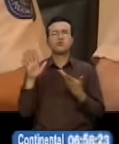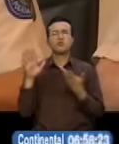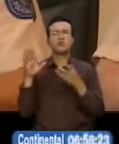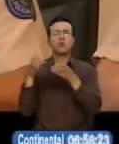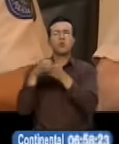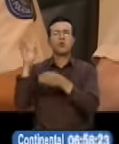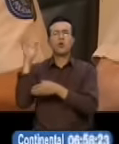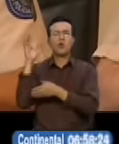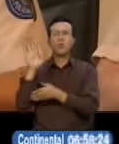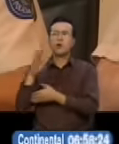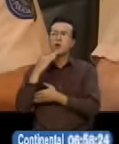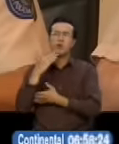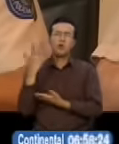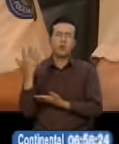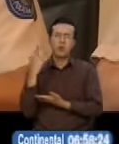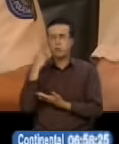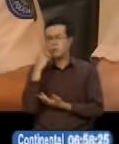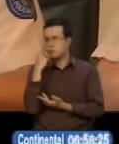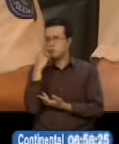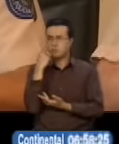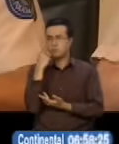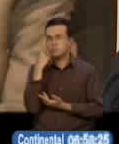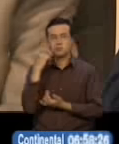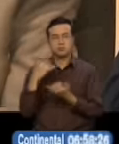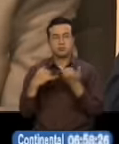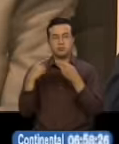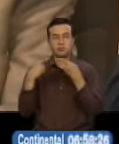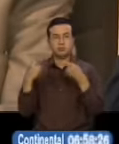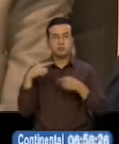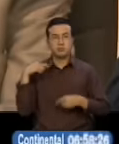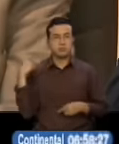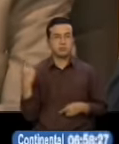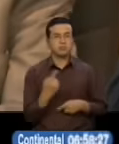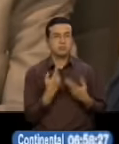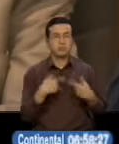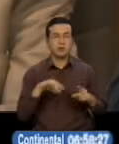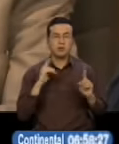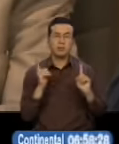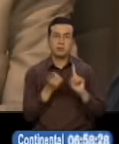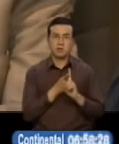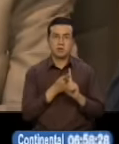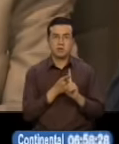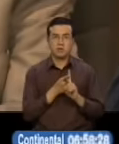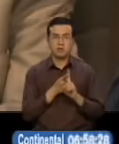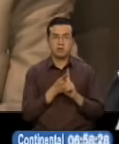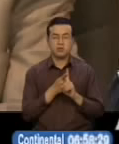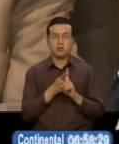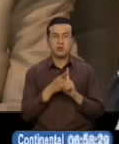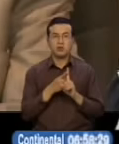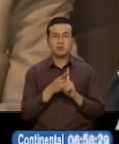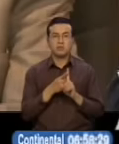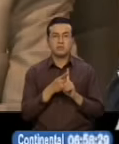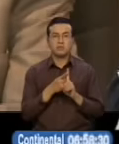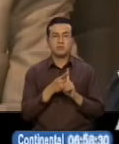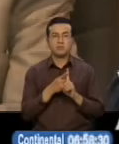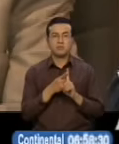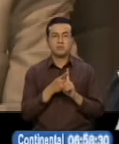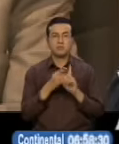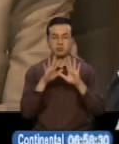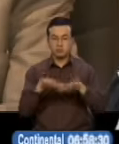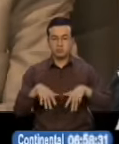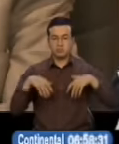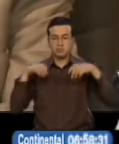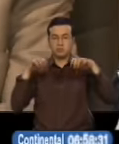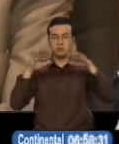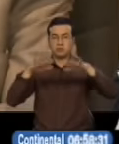de este equipo que va a participar en la final. Hemos establecido primero una situación del aforo.